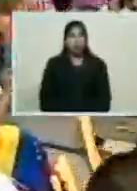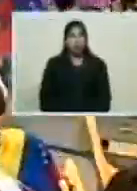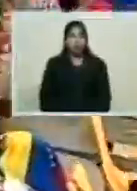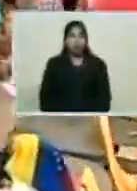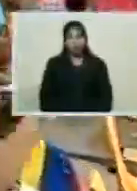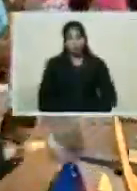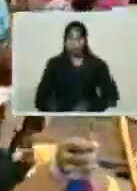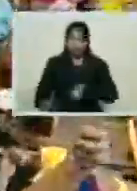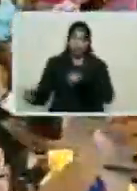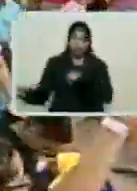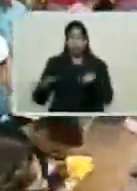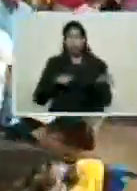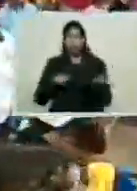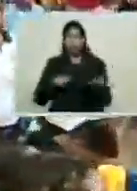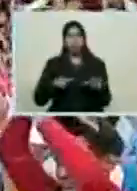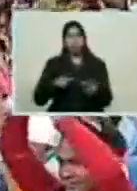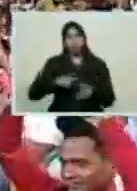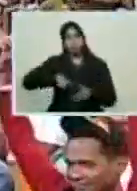¡Cúmplase!